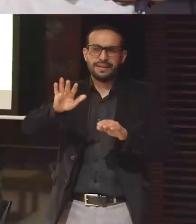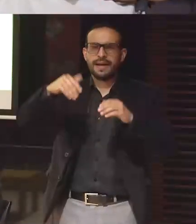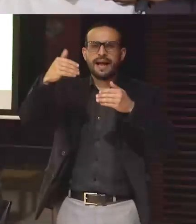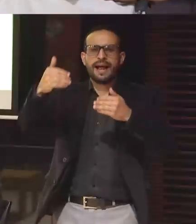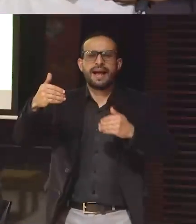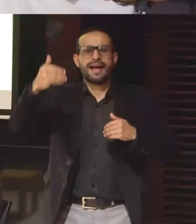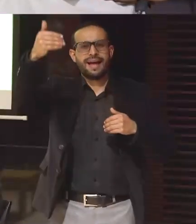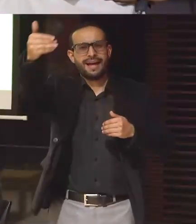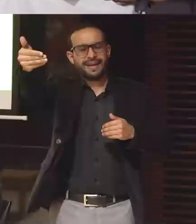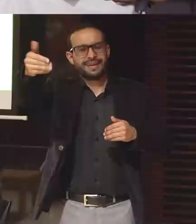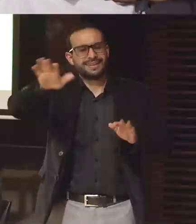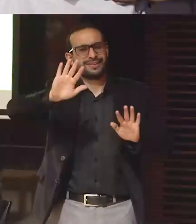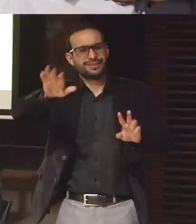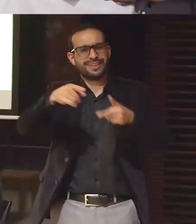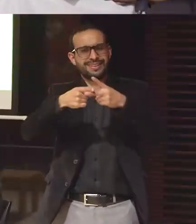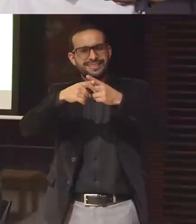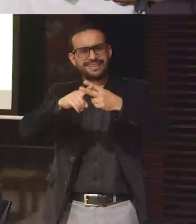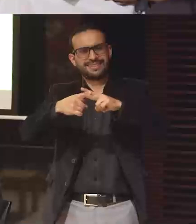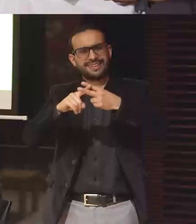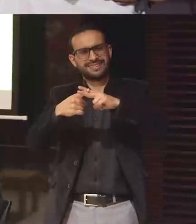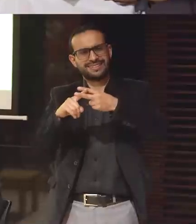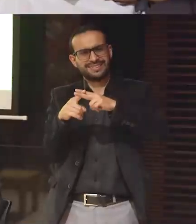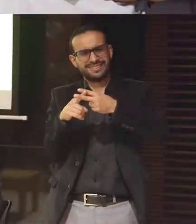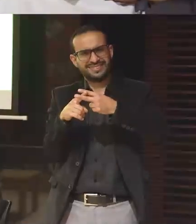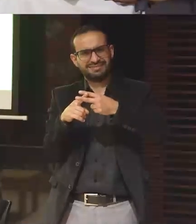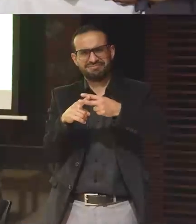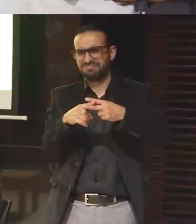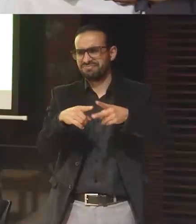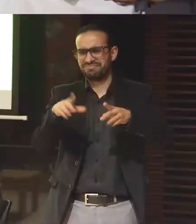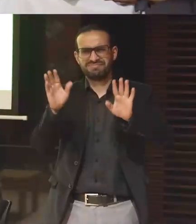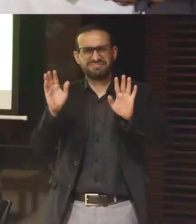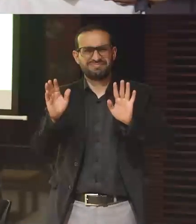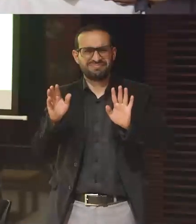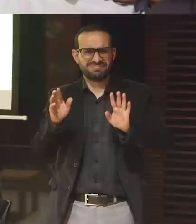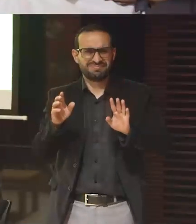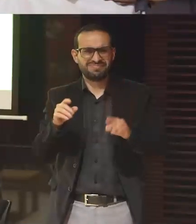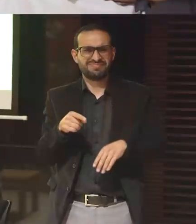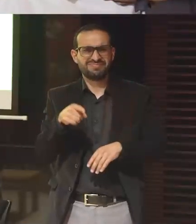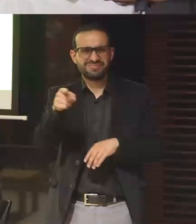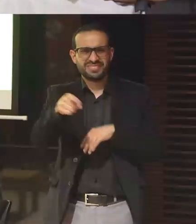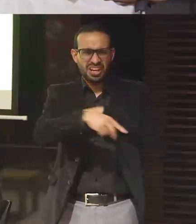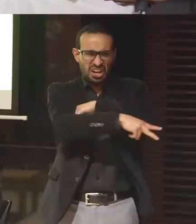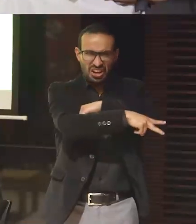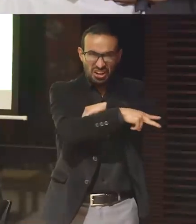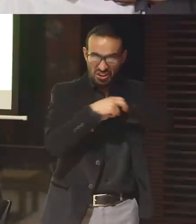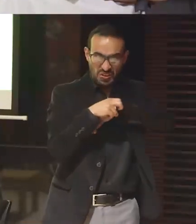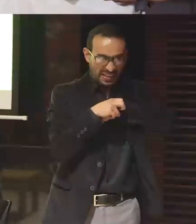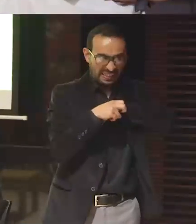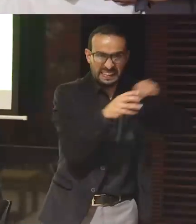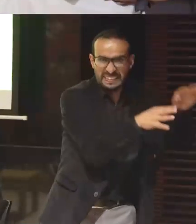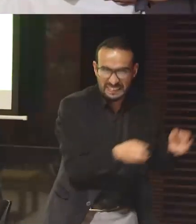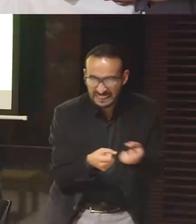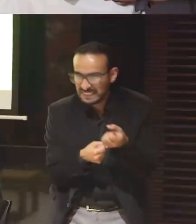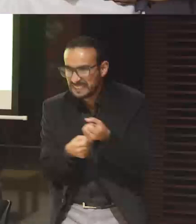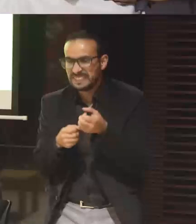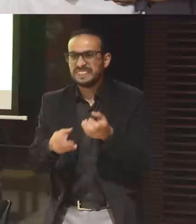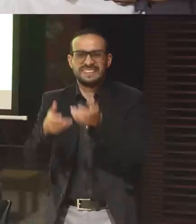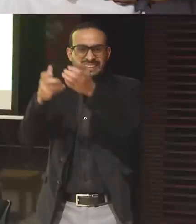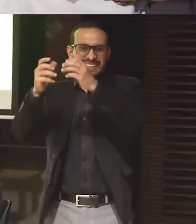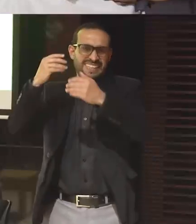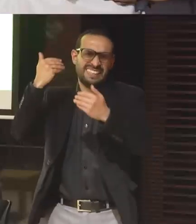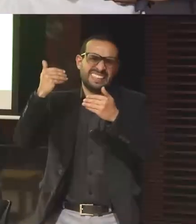todos los talleres donde estas personas que tienen la mala práctica de que a mí me robaron el espejo del carro y ya se han dado encuentro que no lo hagan, eso es